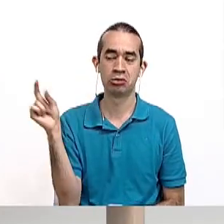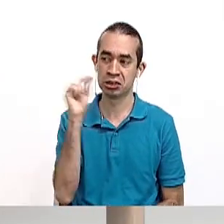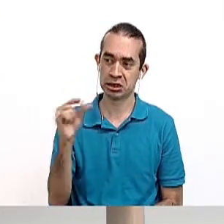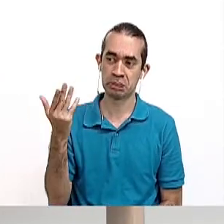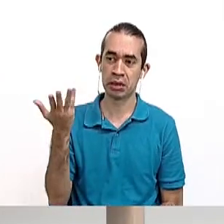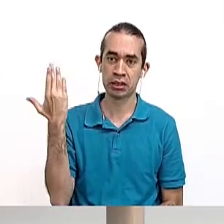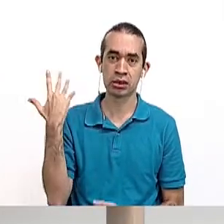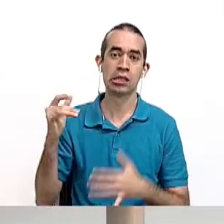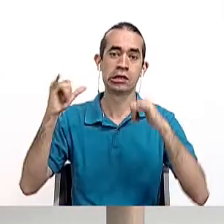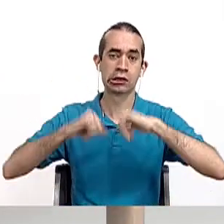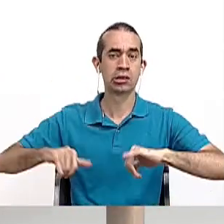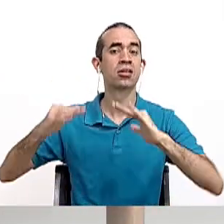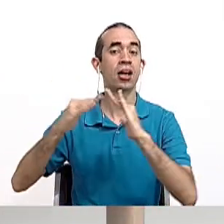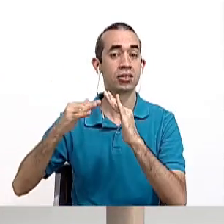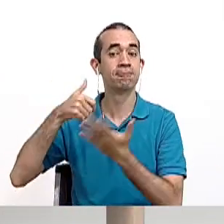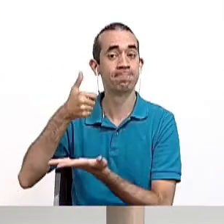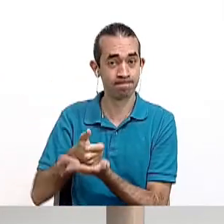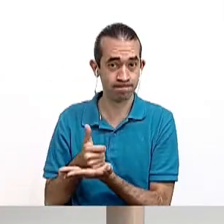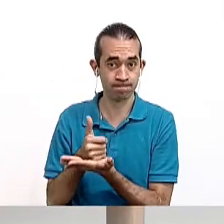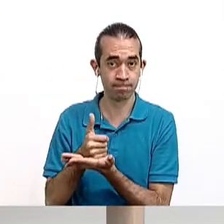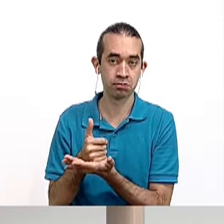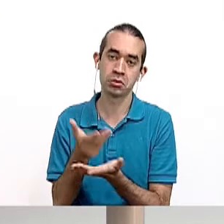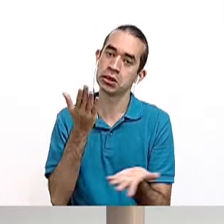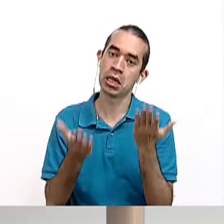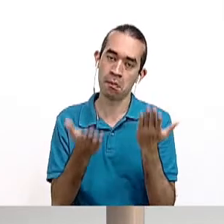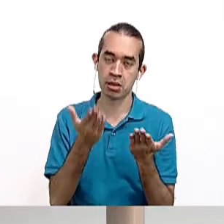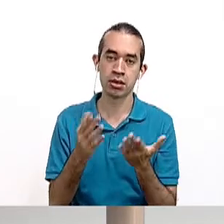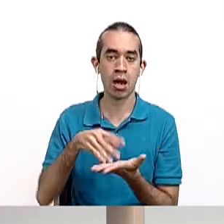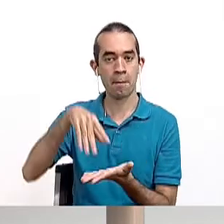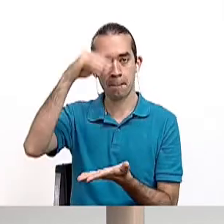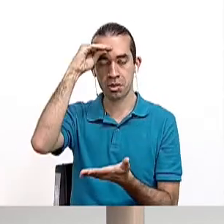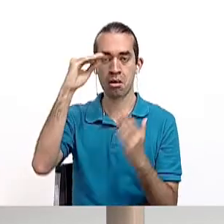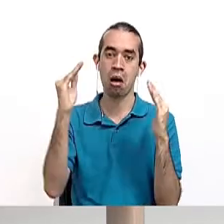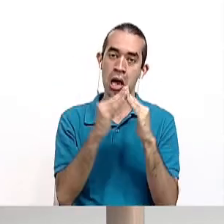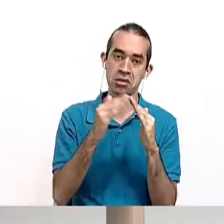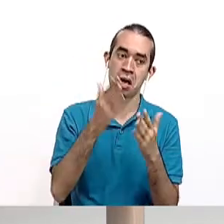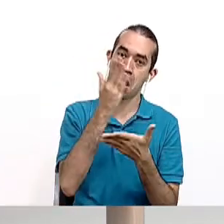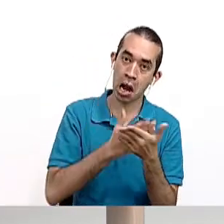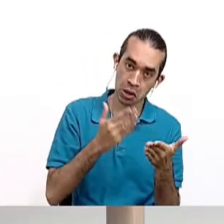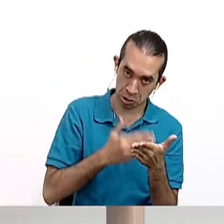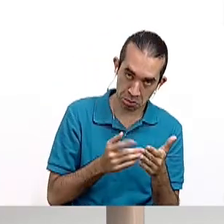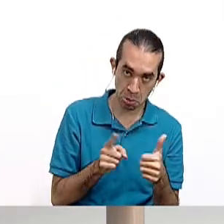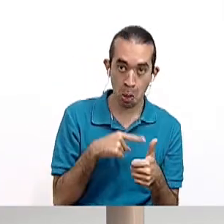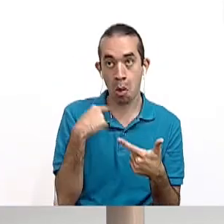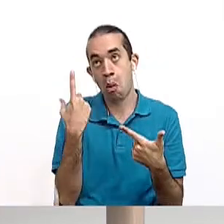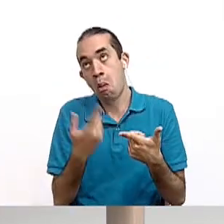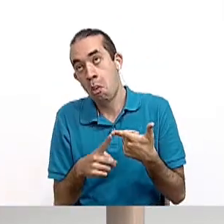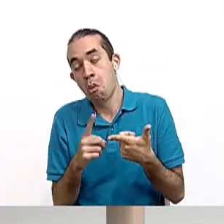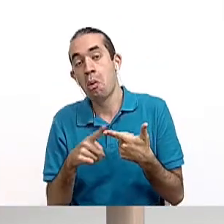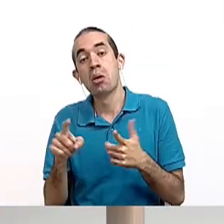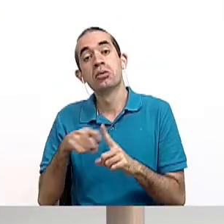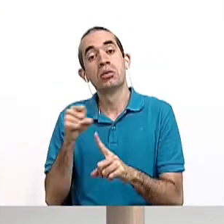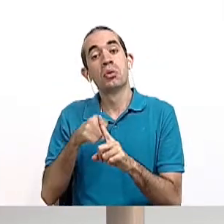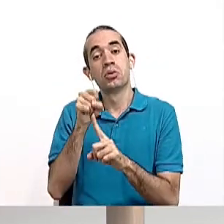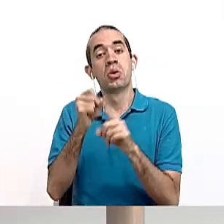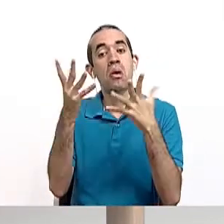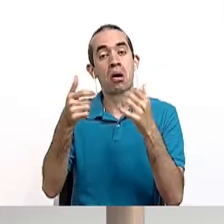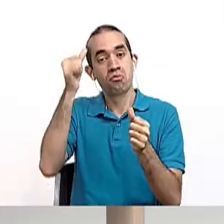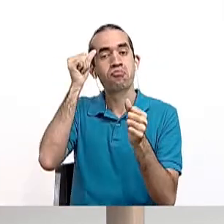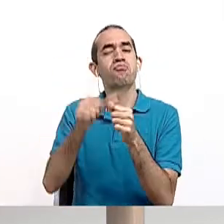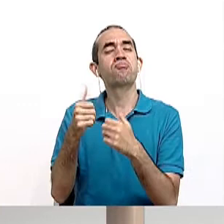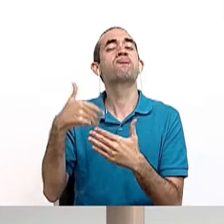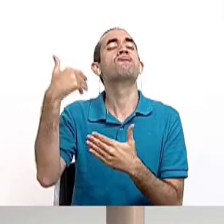de permanencia en casa. Quizás sobre los aprendizajes en casa o sobre alguna situación que ustedes quisieran